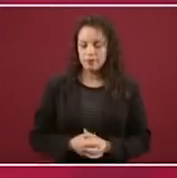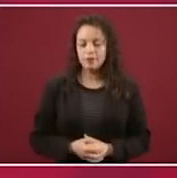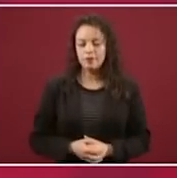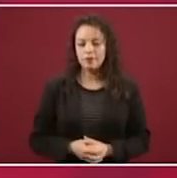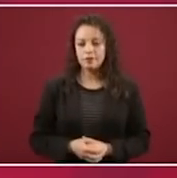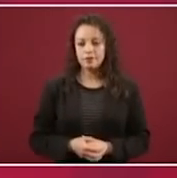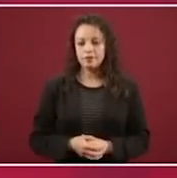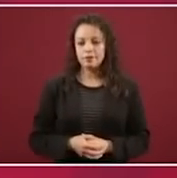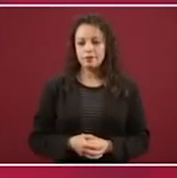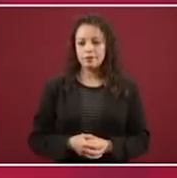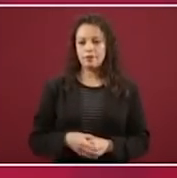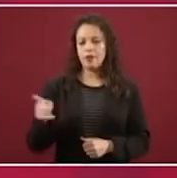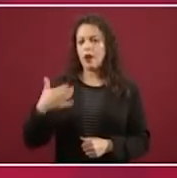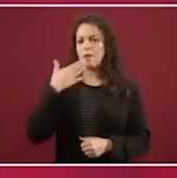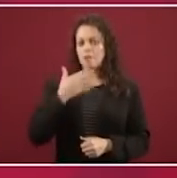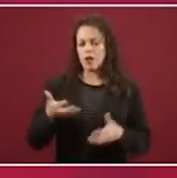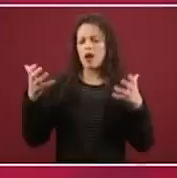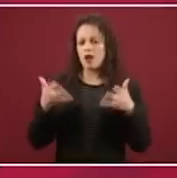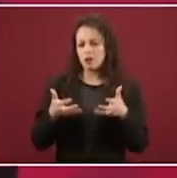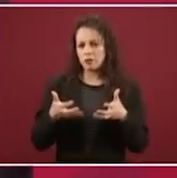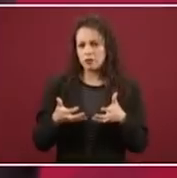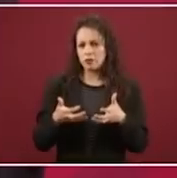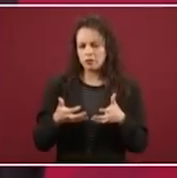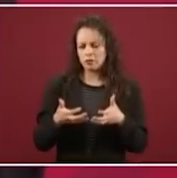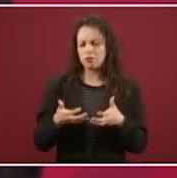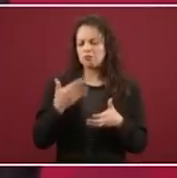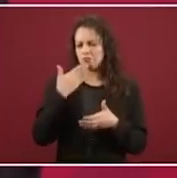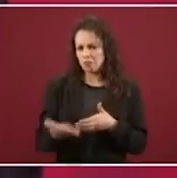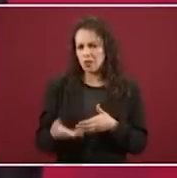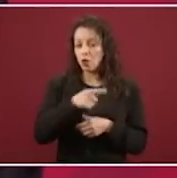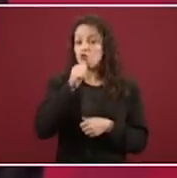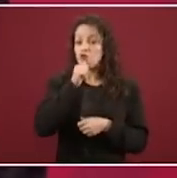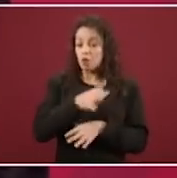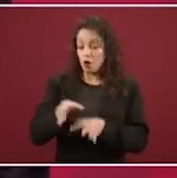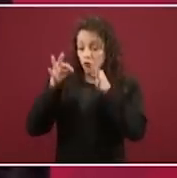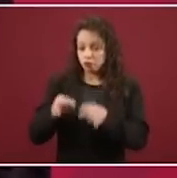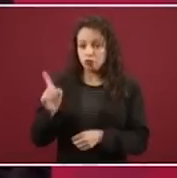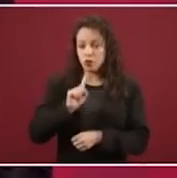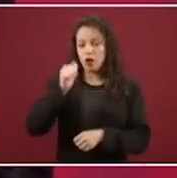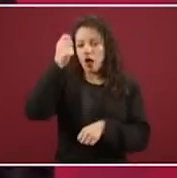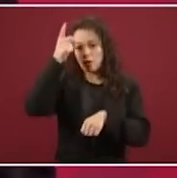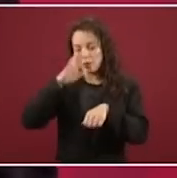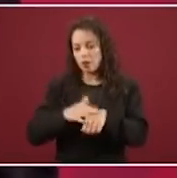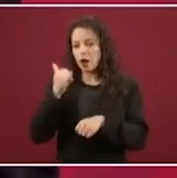está formalizado, el gabinete de Administración y Finanzas,